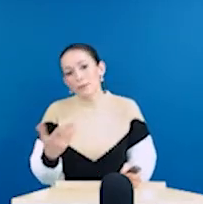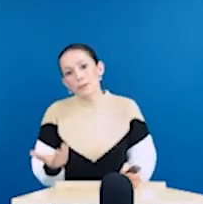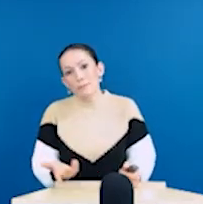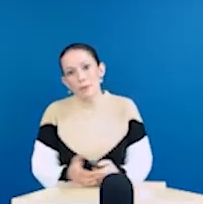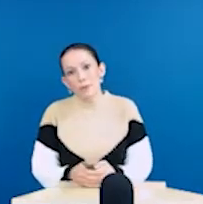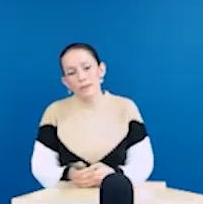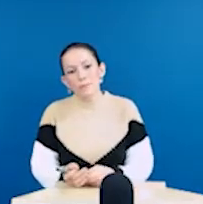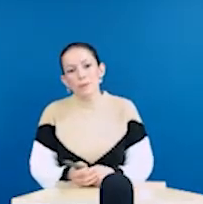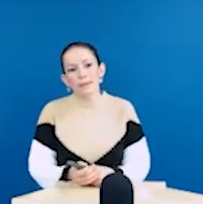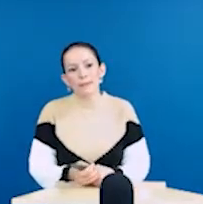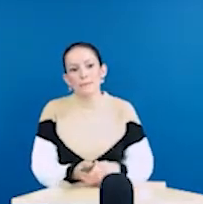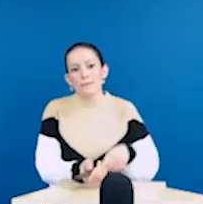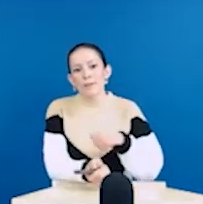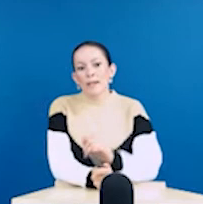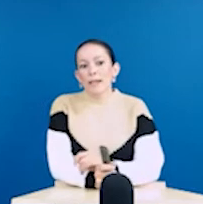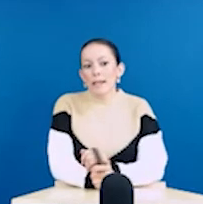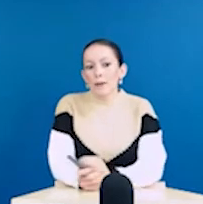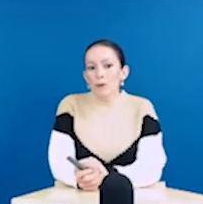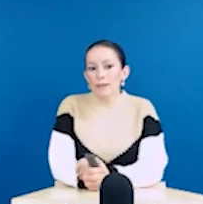y eso es mucho más importante.